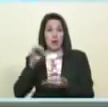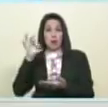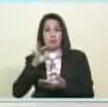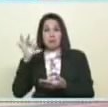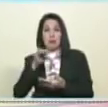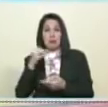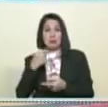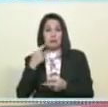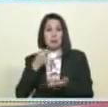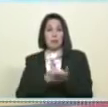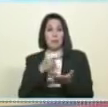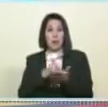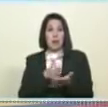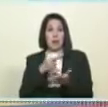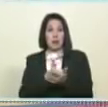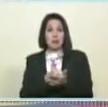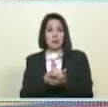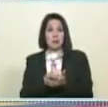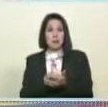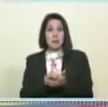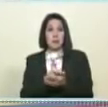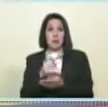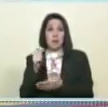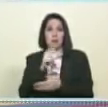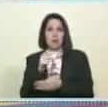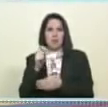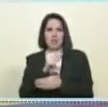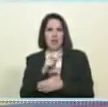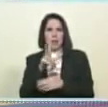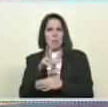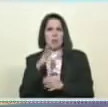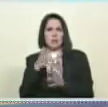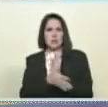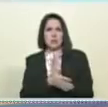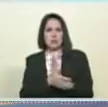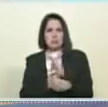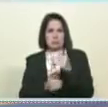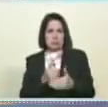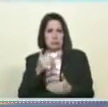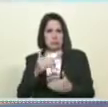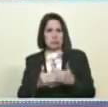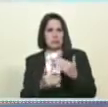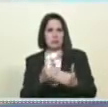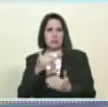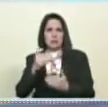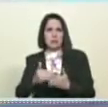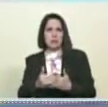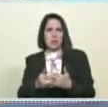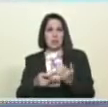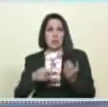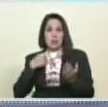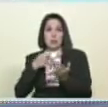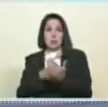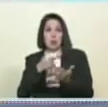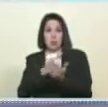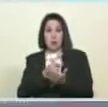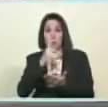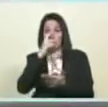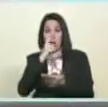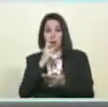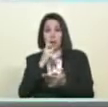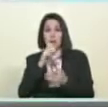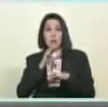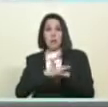pagar ahora, dentro de unos 3 meses, yo les propongo, me lo refinancien y se los pago dentro de un año, así